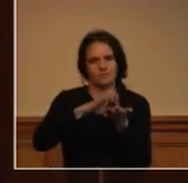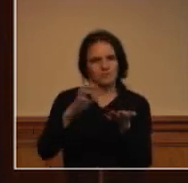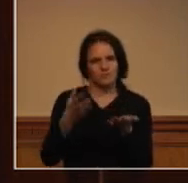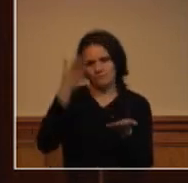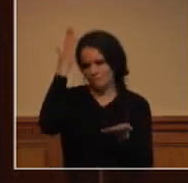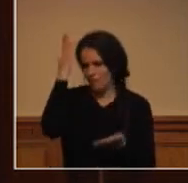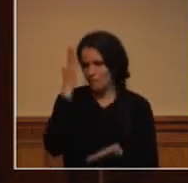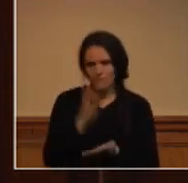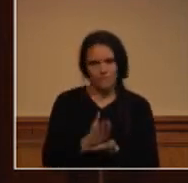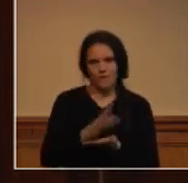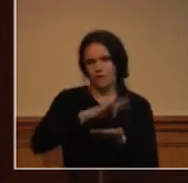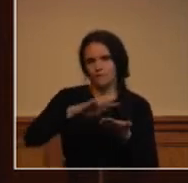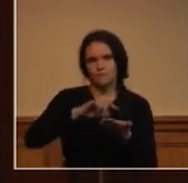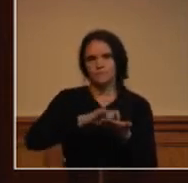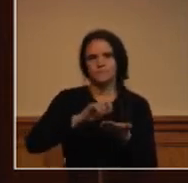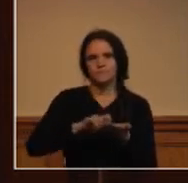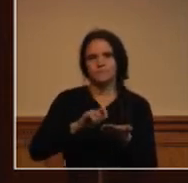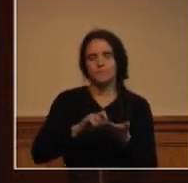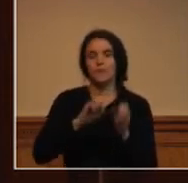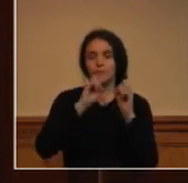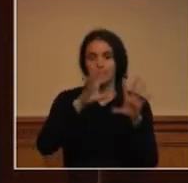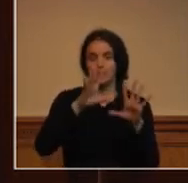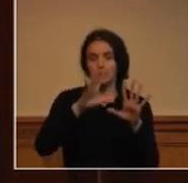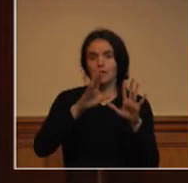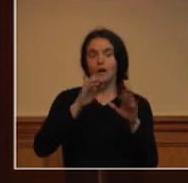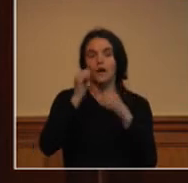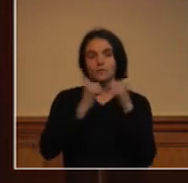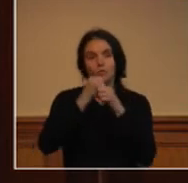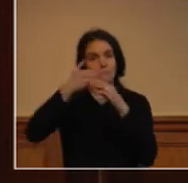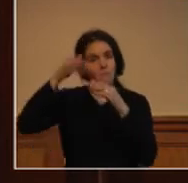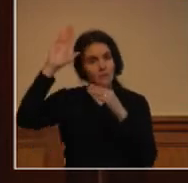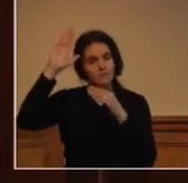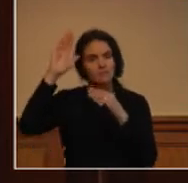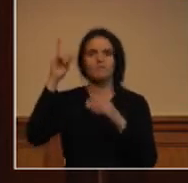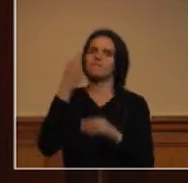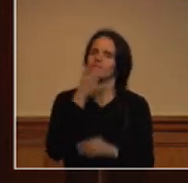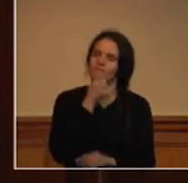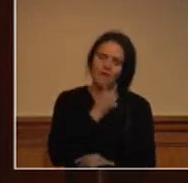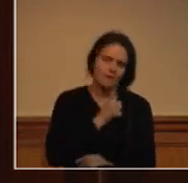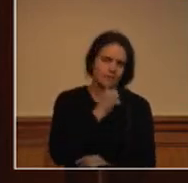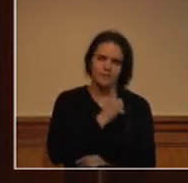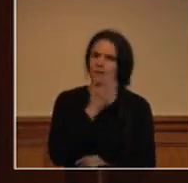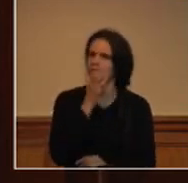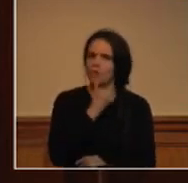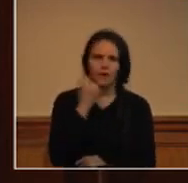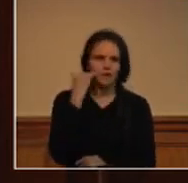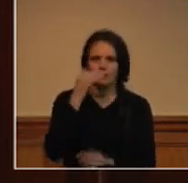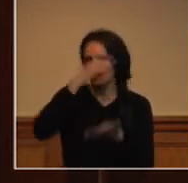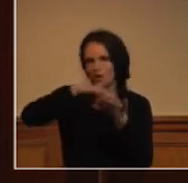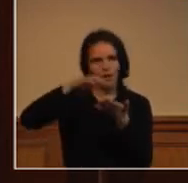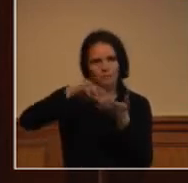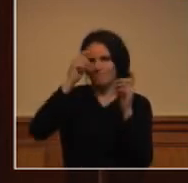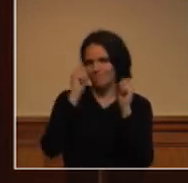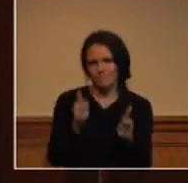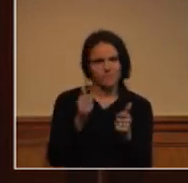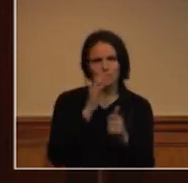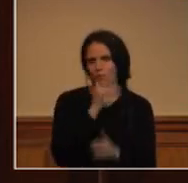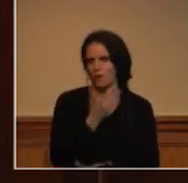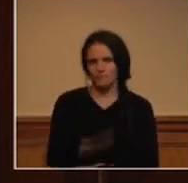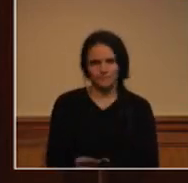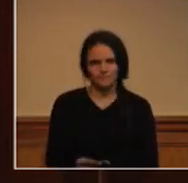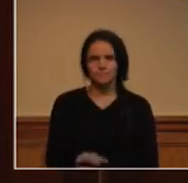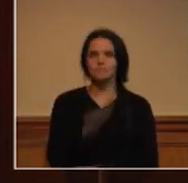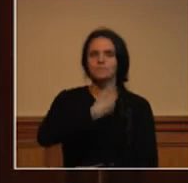francos, aún en el tramo de los 10 años, ¿vale? Nos falta harto trabajo, hay harto para